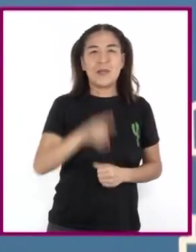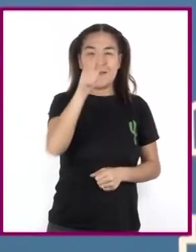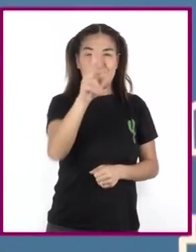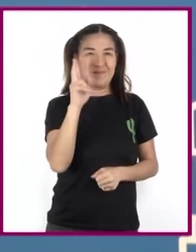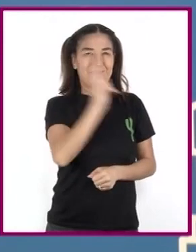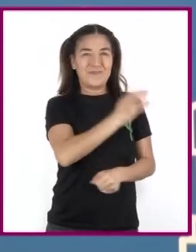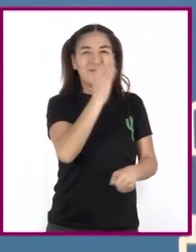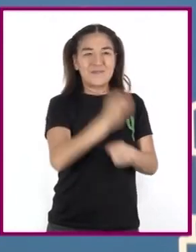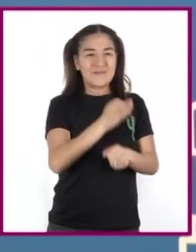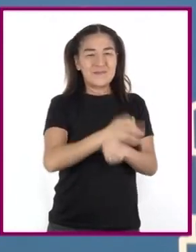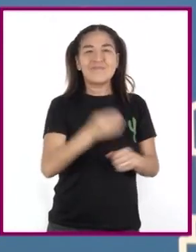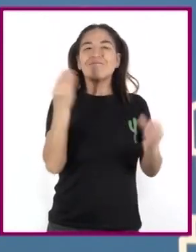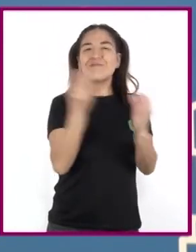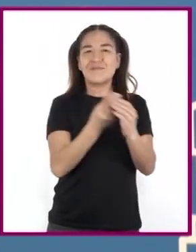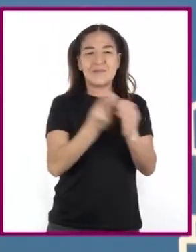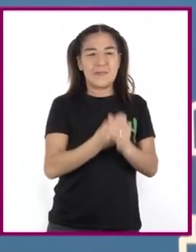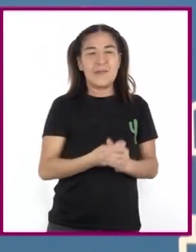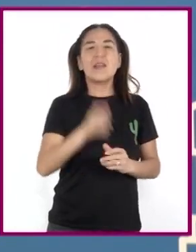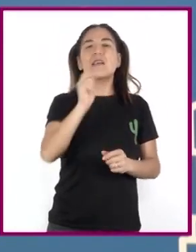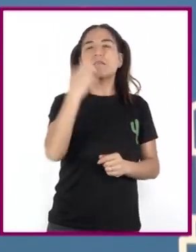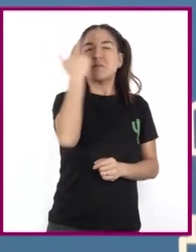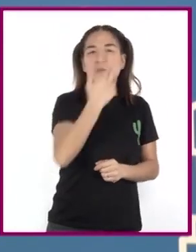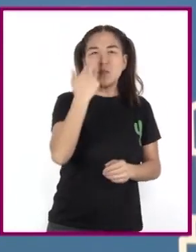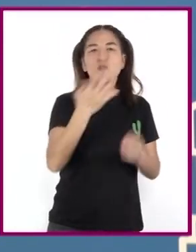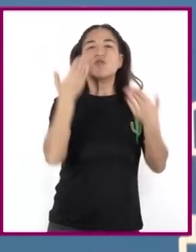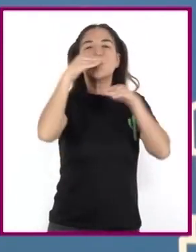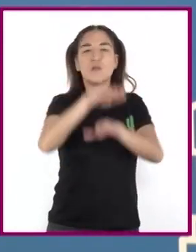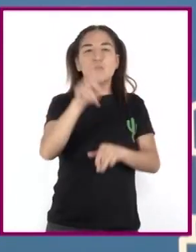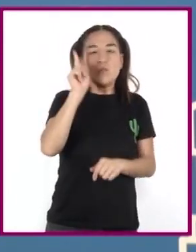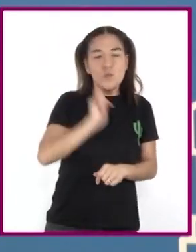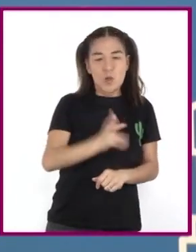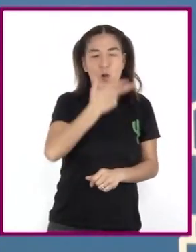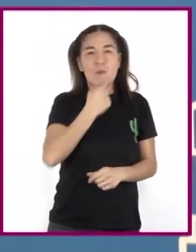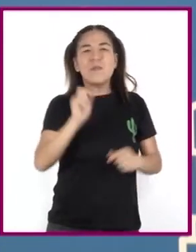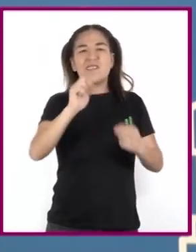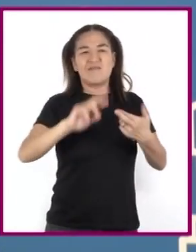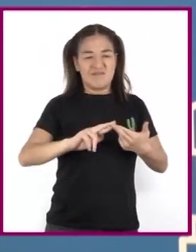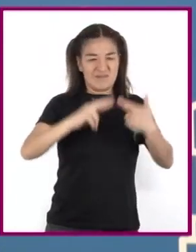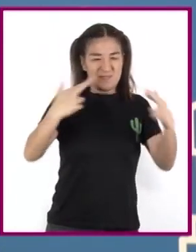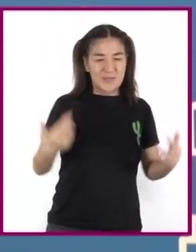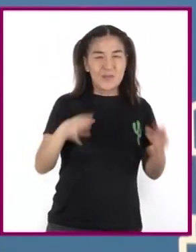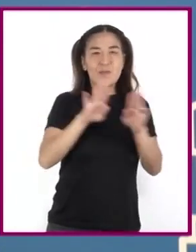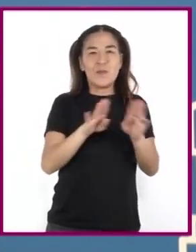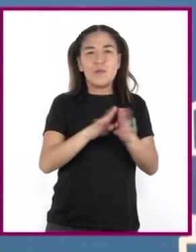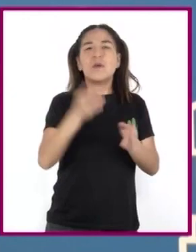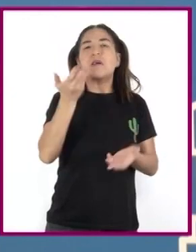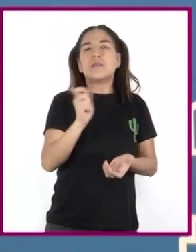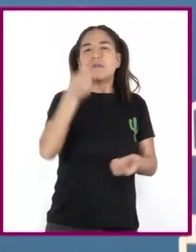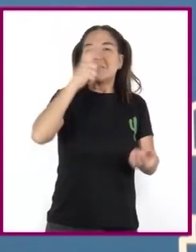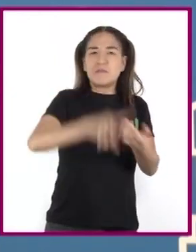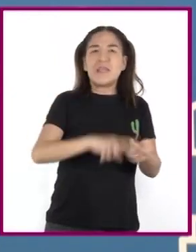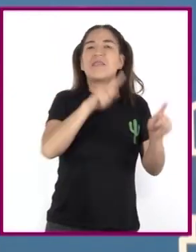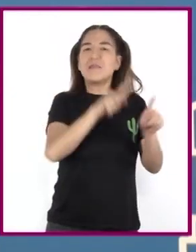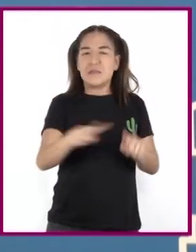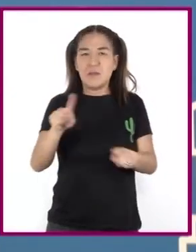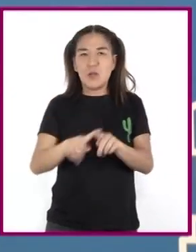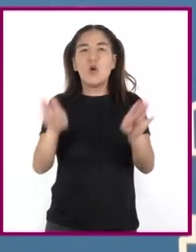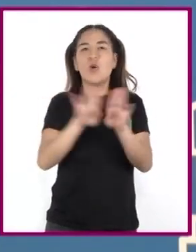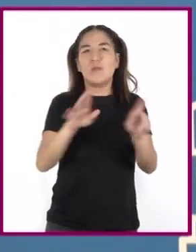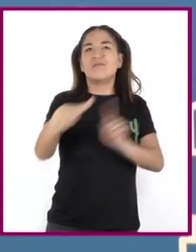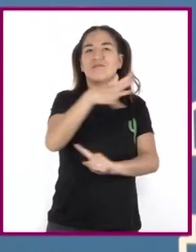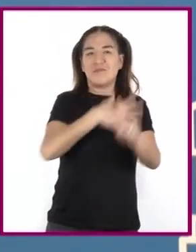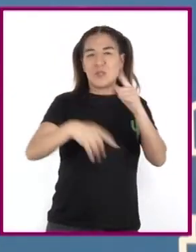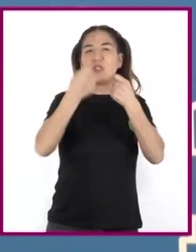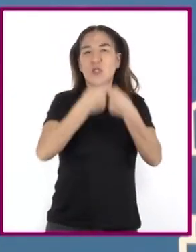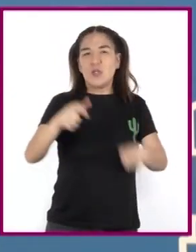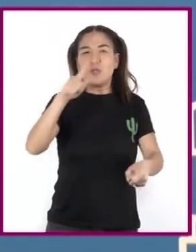darse cuenta, en esta sesión se analizó la relación mujer-hombre, la cual se puede abordar desde diferentes esferas sociales,